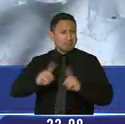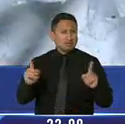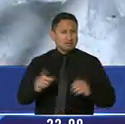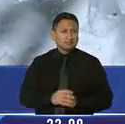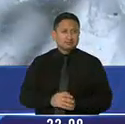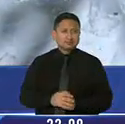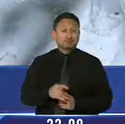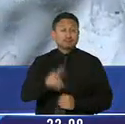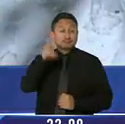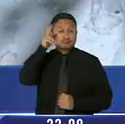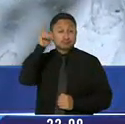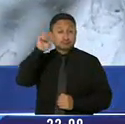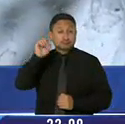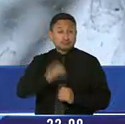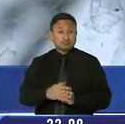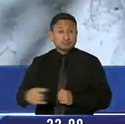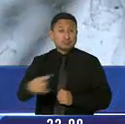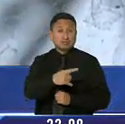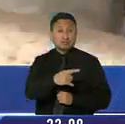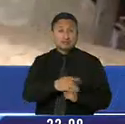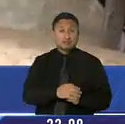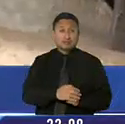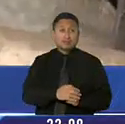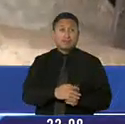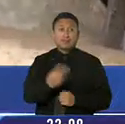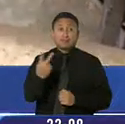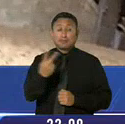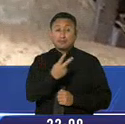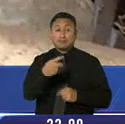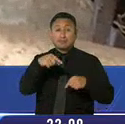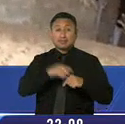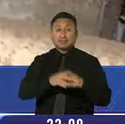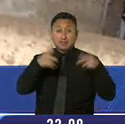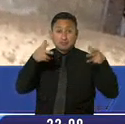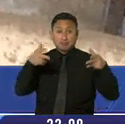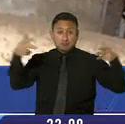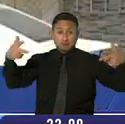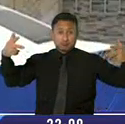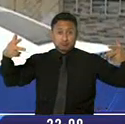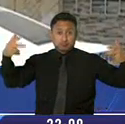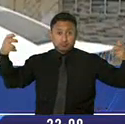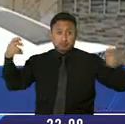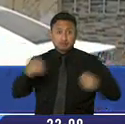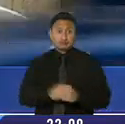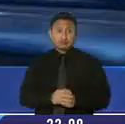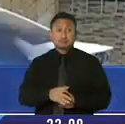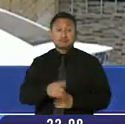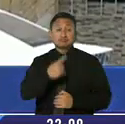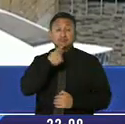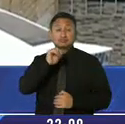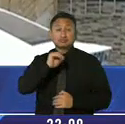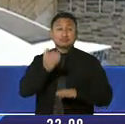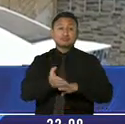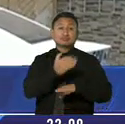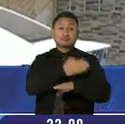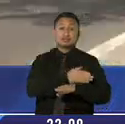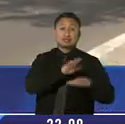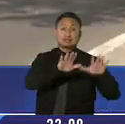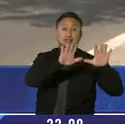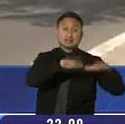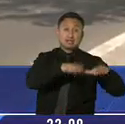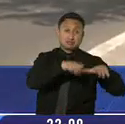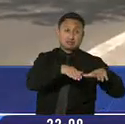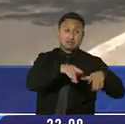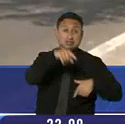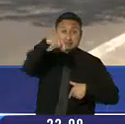se trata de represalias porque ellos cuentan con cámaras de seguridad. Manifestó que hace 10 meses robaron una camioneta en esa